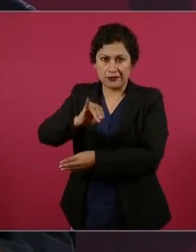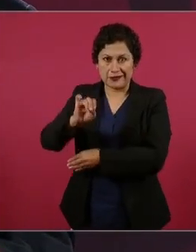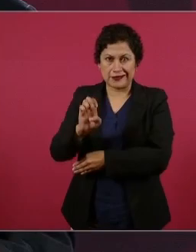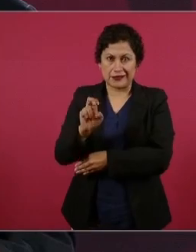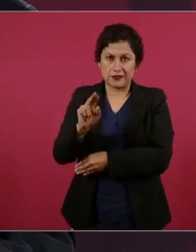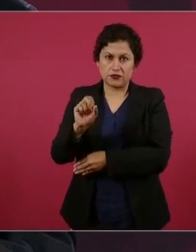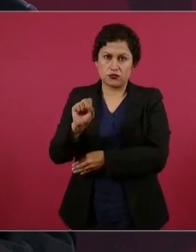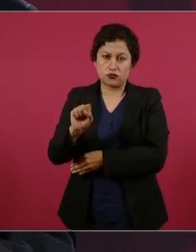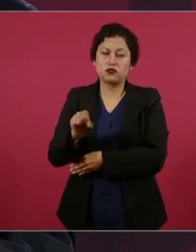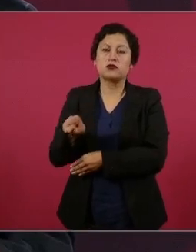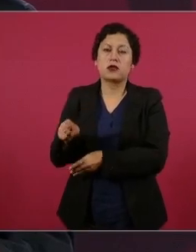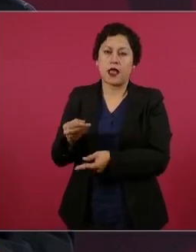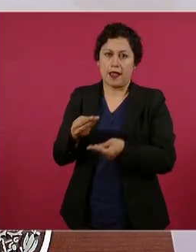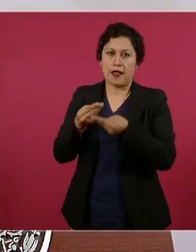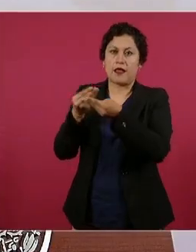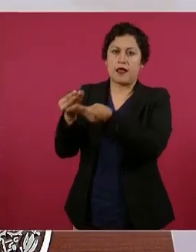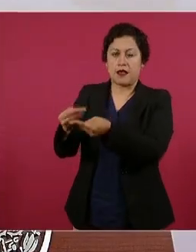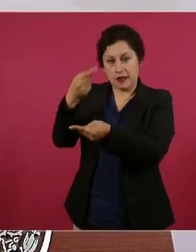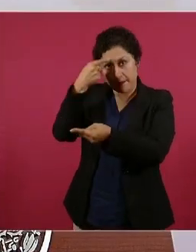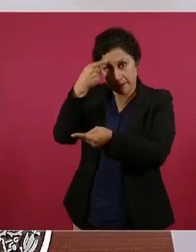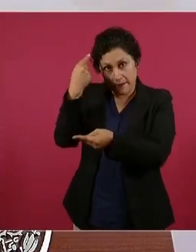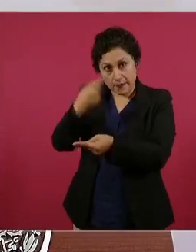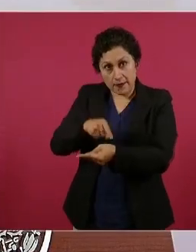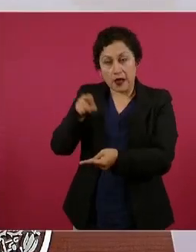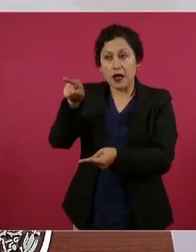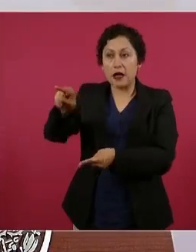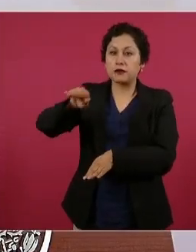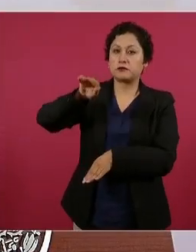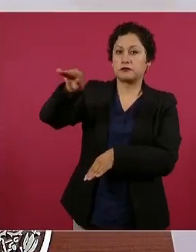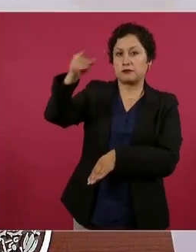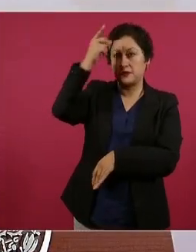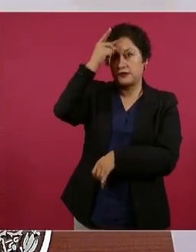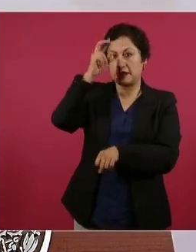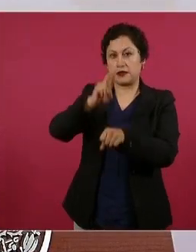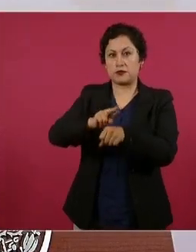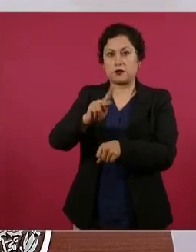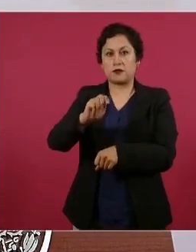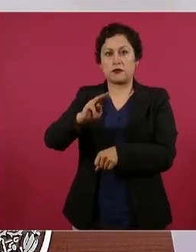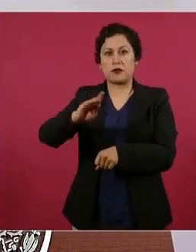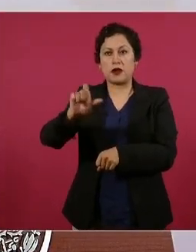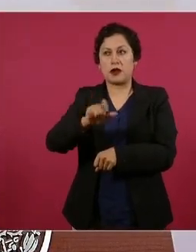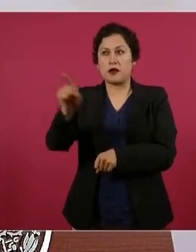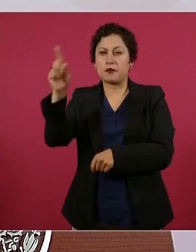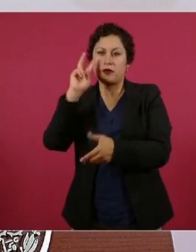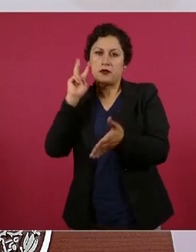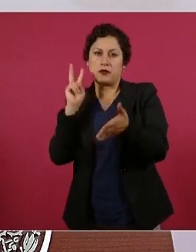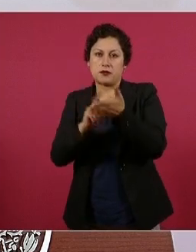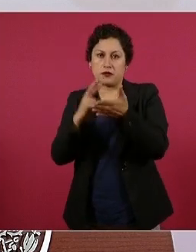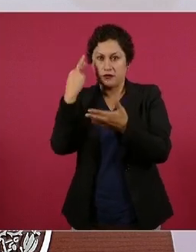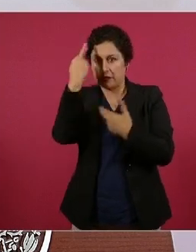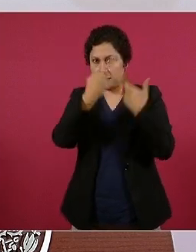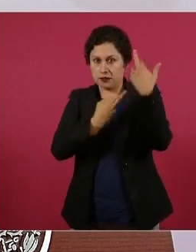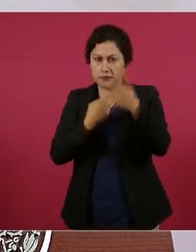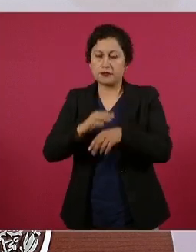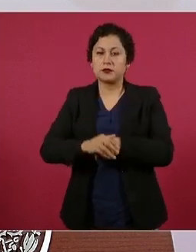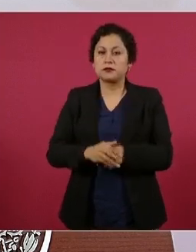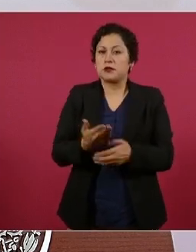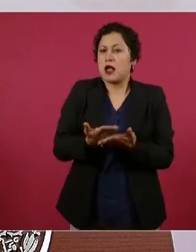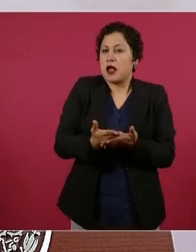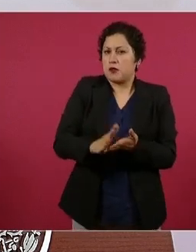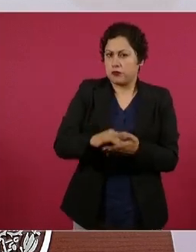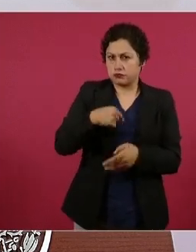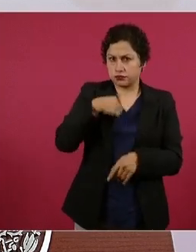que el director de Pemex lo vea. Okay. Decirle a los trabajadores, además lo